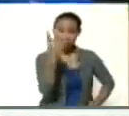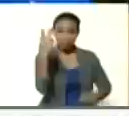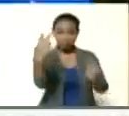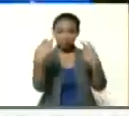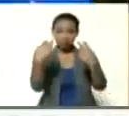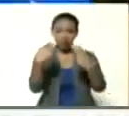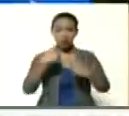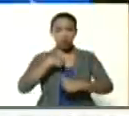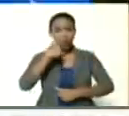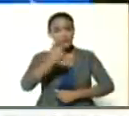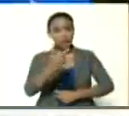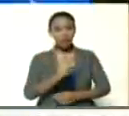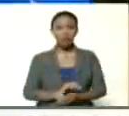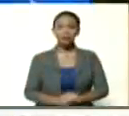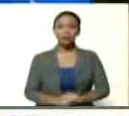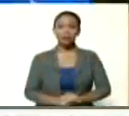diciendo,